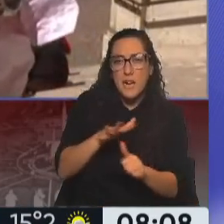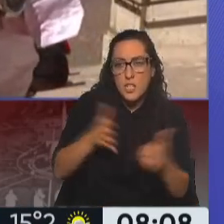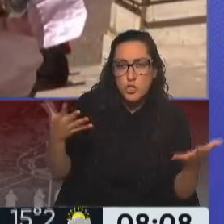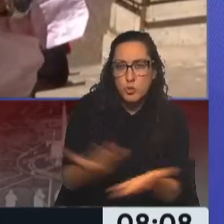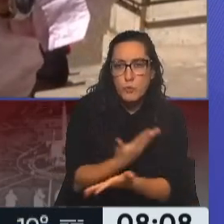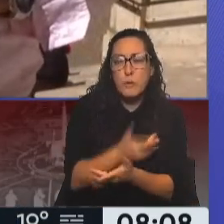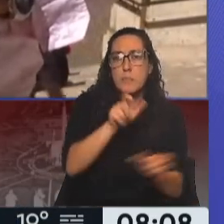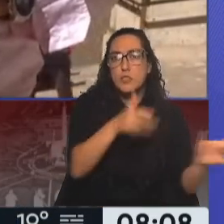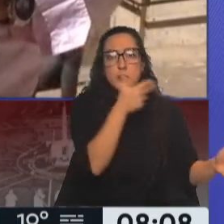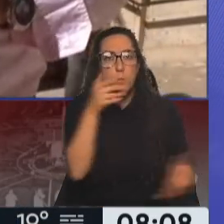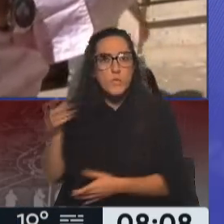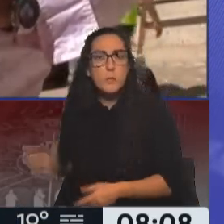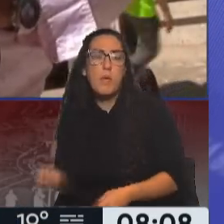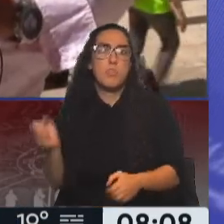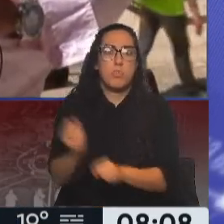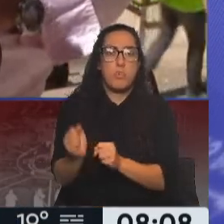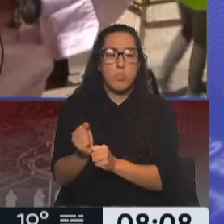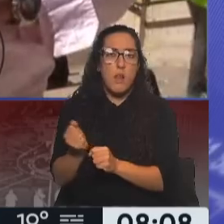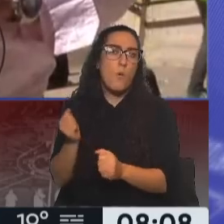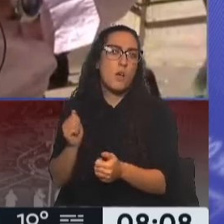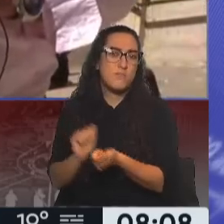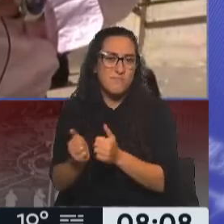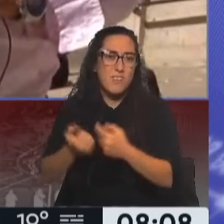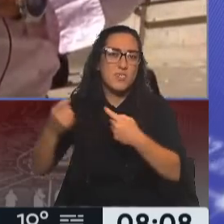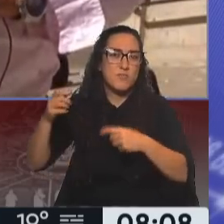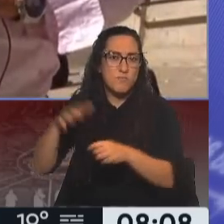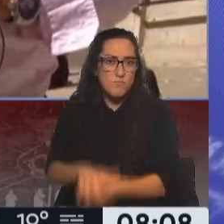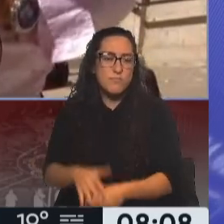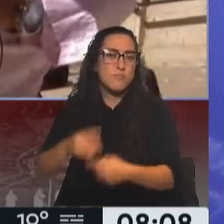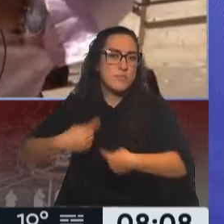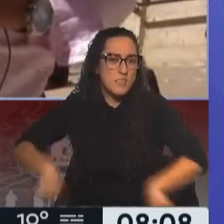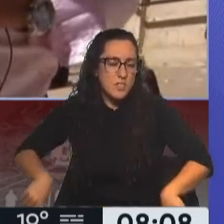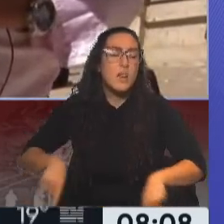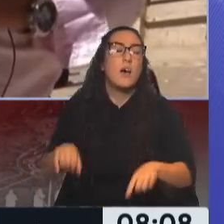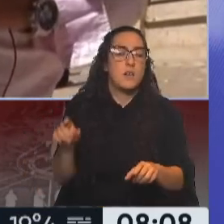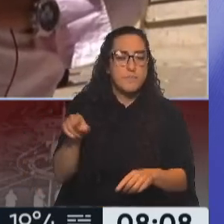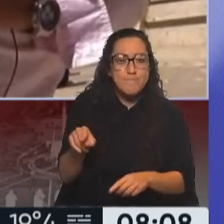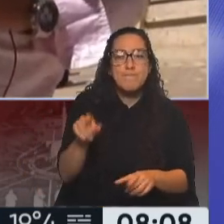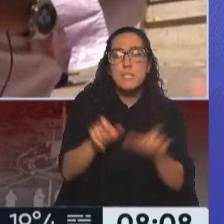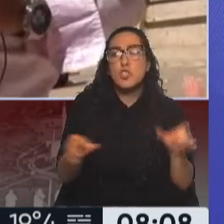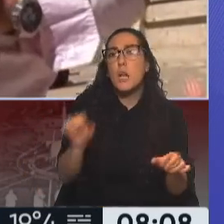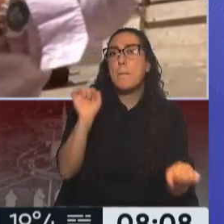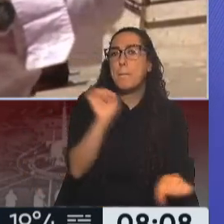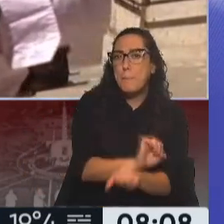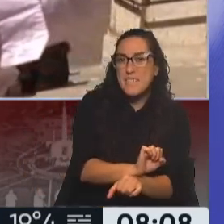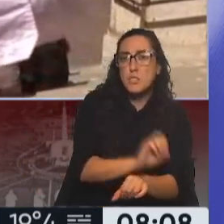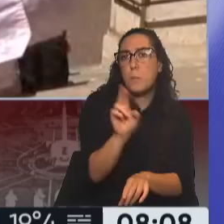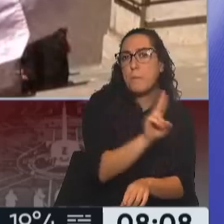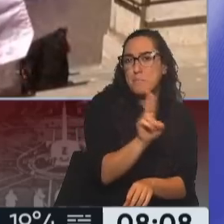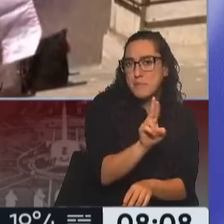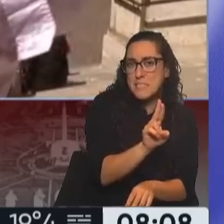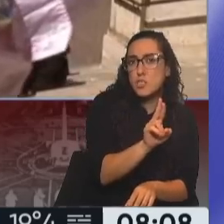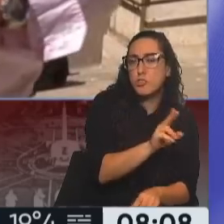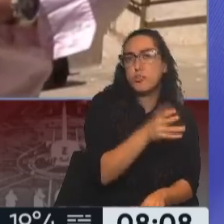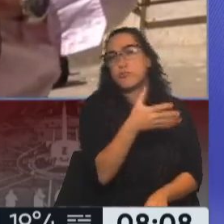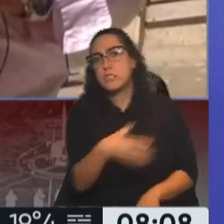género, algún que otro preso que recibió el permiso correspondiente para dejar su lugar de